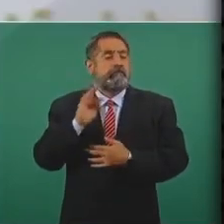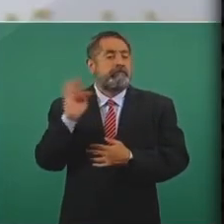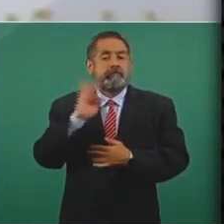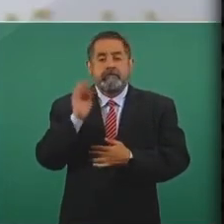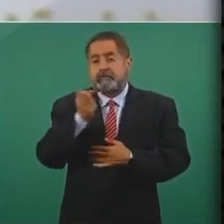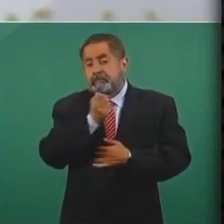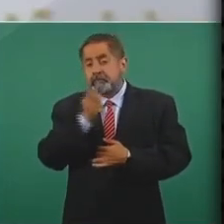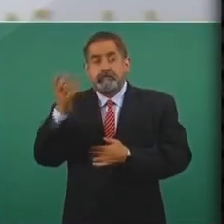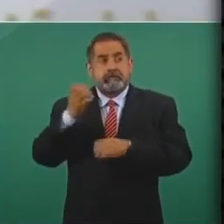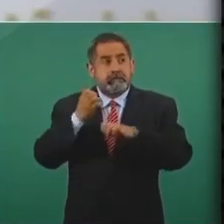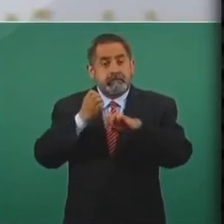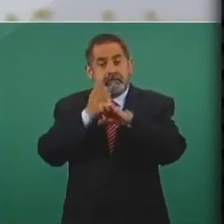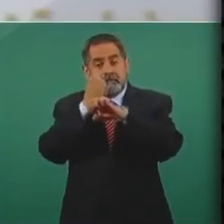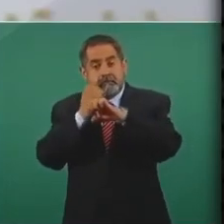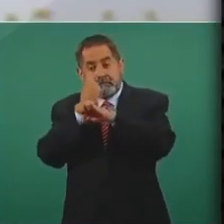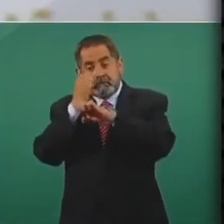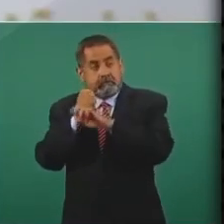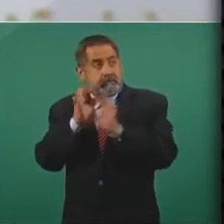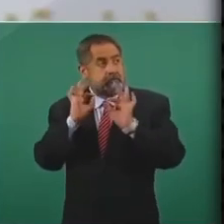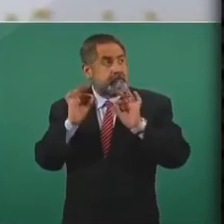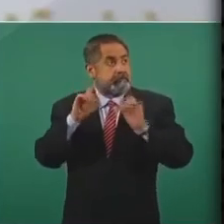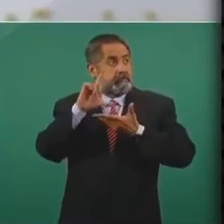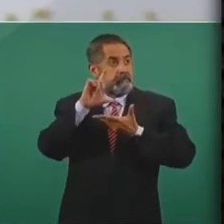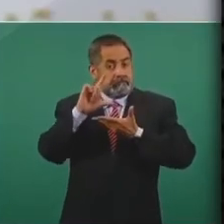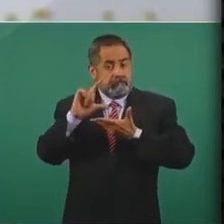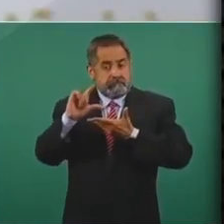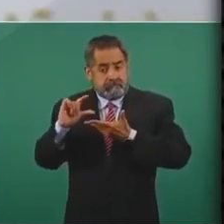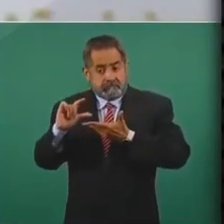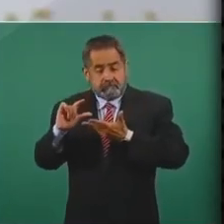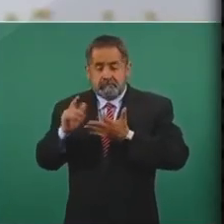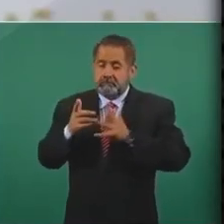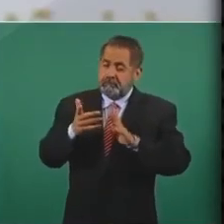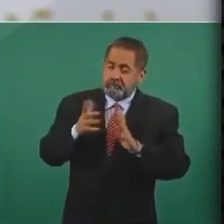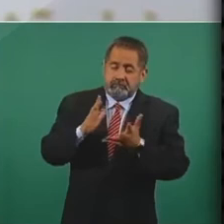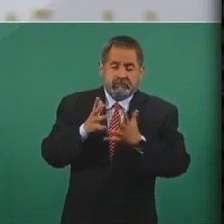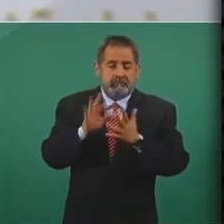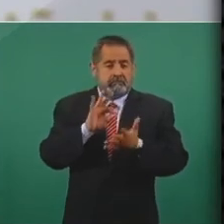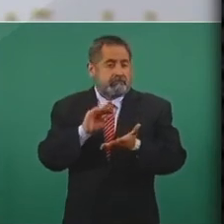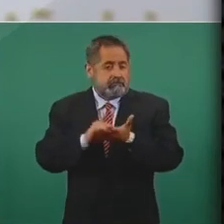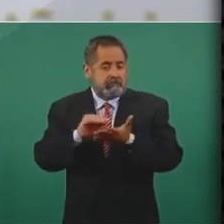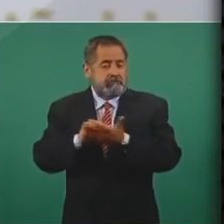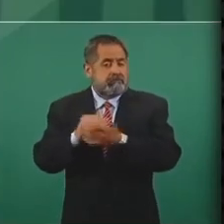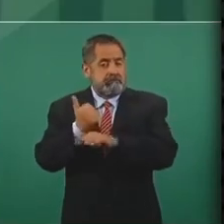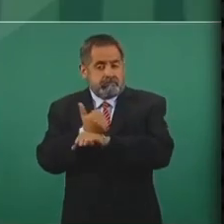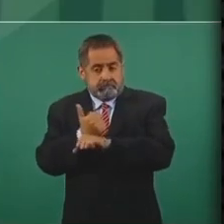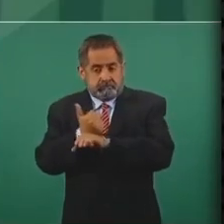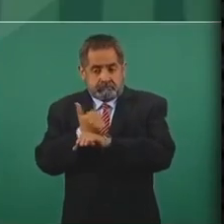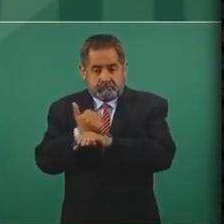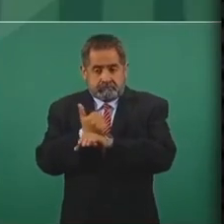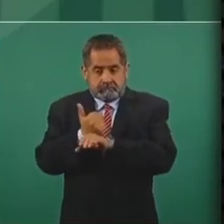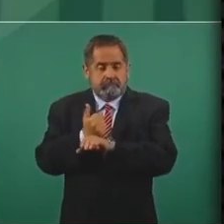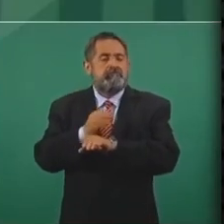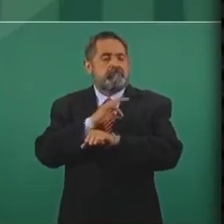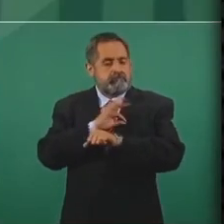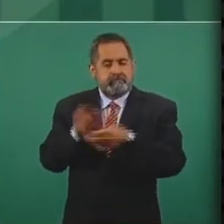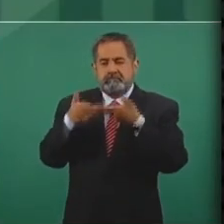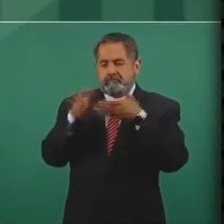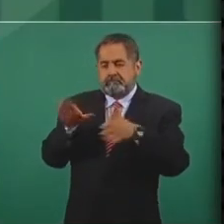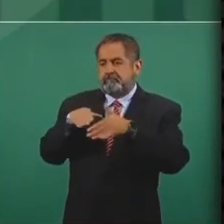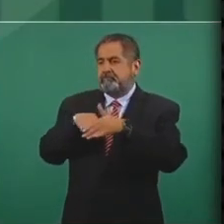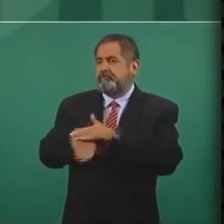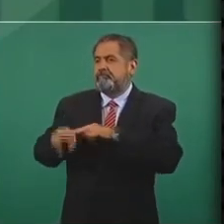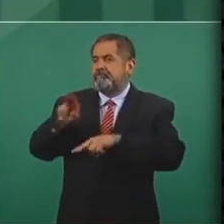mantengan un buen control epidémico aún cuando todavía estén en el segmento amarillo podrían ya tener condiciones favorables